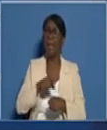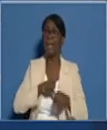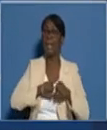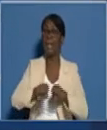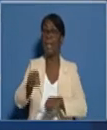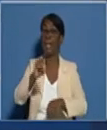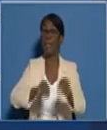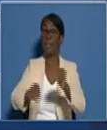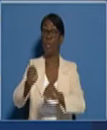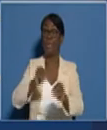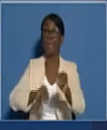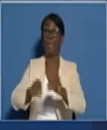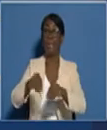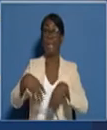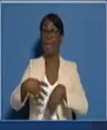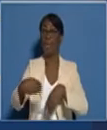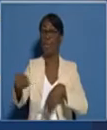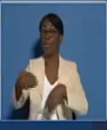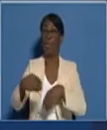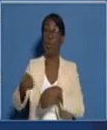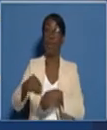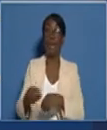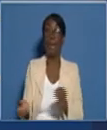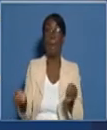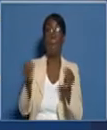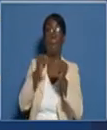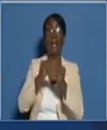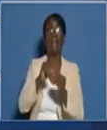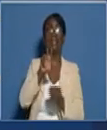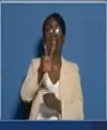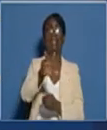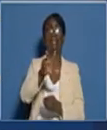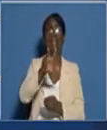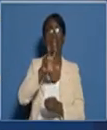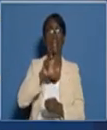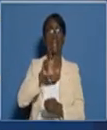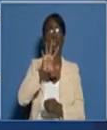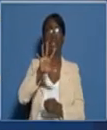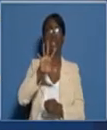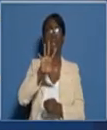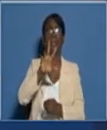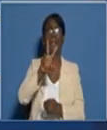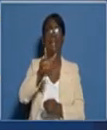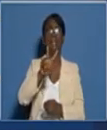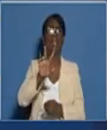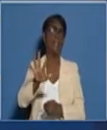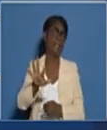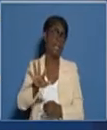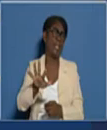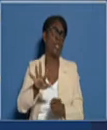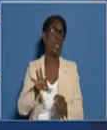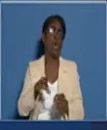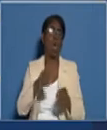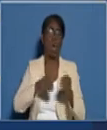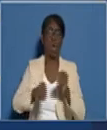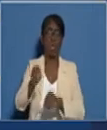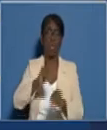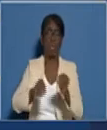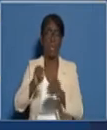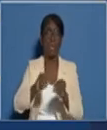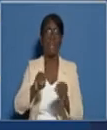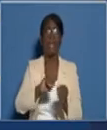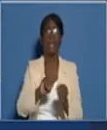supermercados del país. Tenemos más de 350 supermercados, 325, 350 supermercados